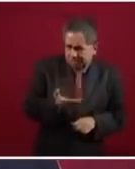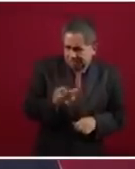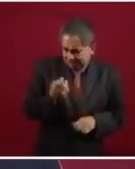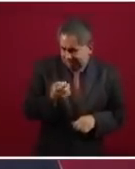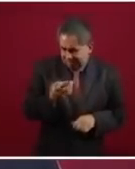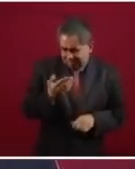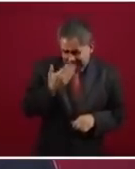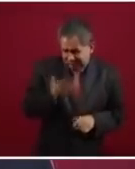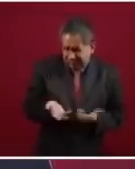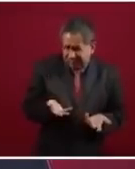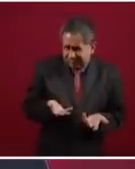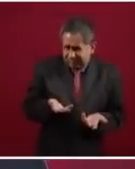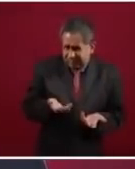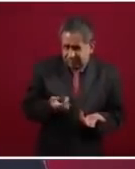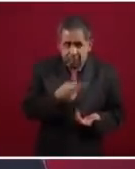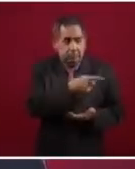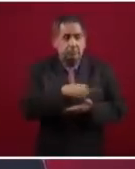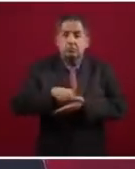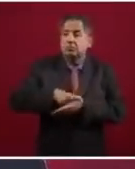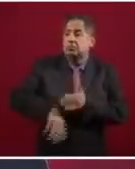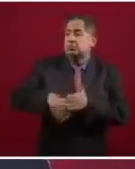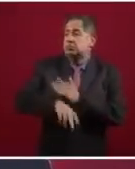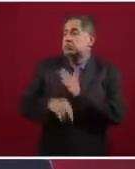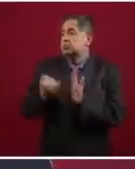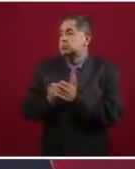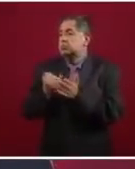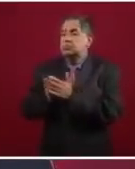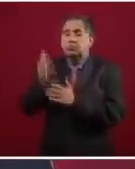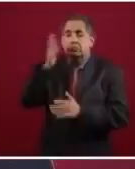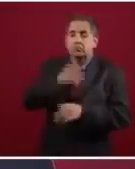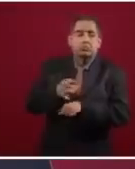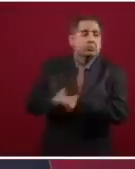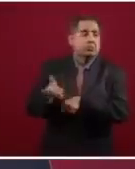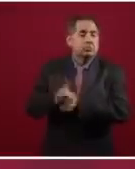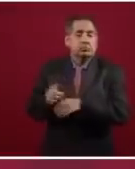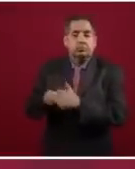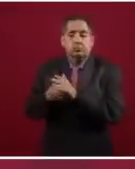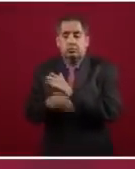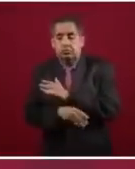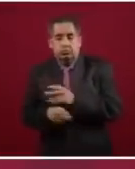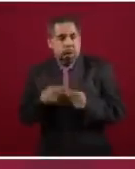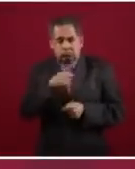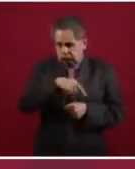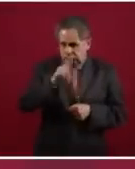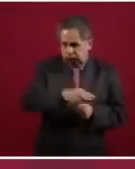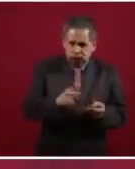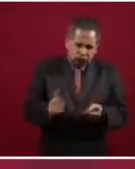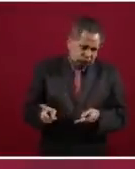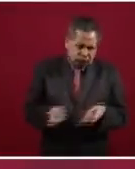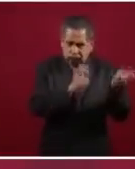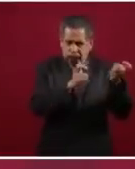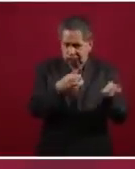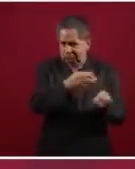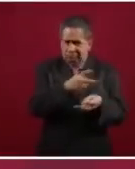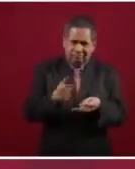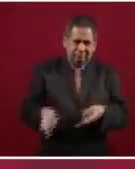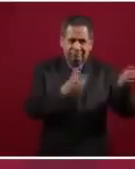a los evasores fiscales que se dedican a robar? Esa es la palabra,